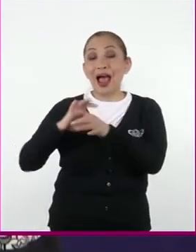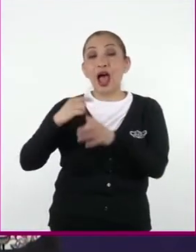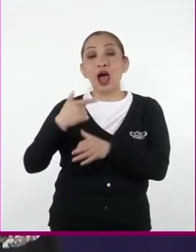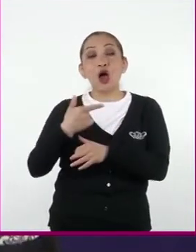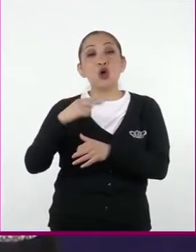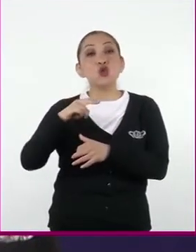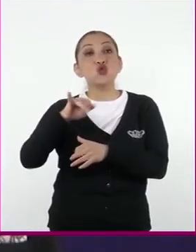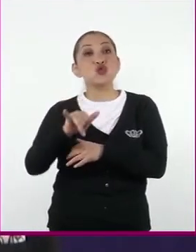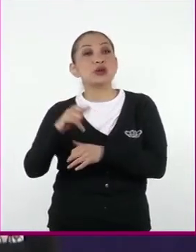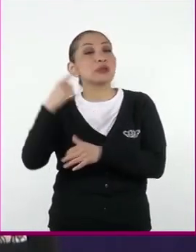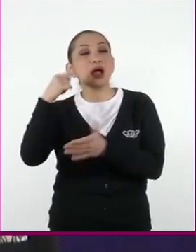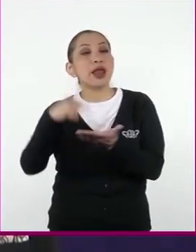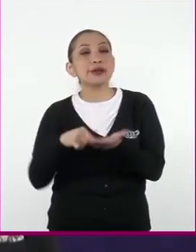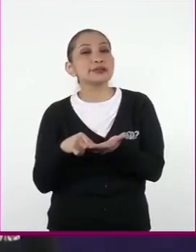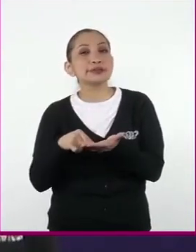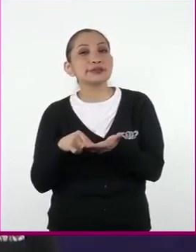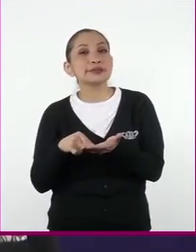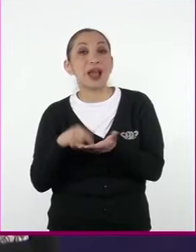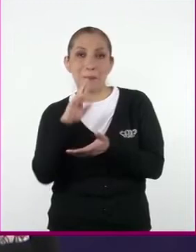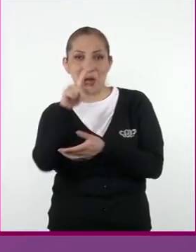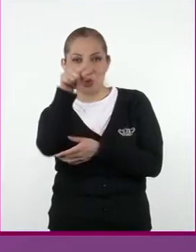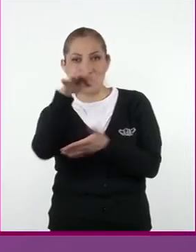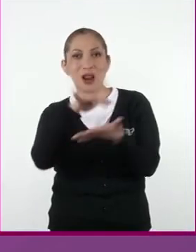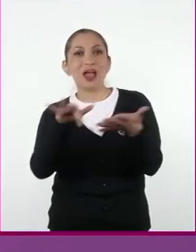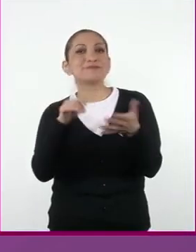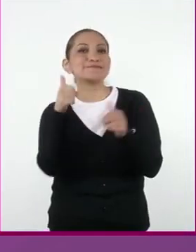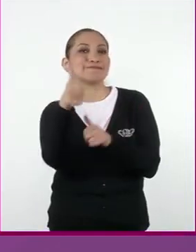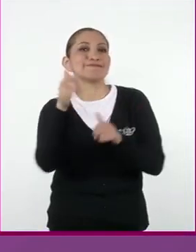qué creen? Bueno, mejor lean ustedes.